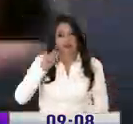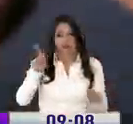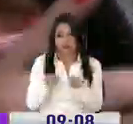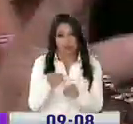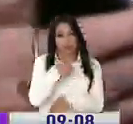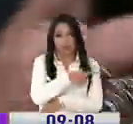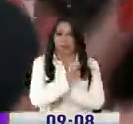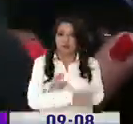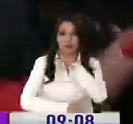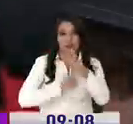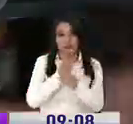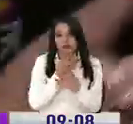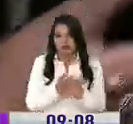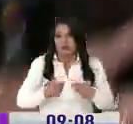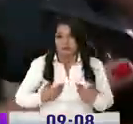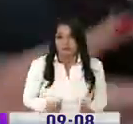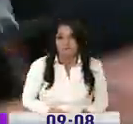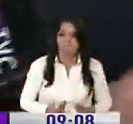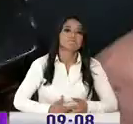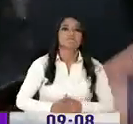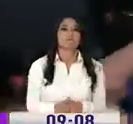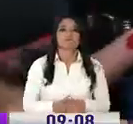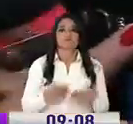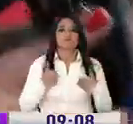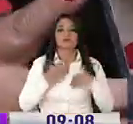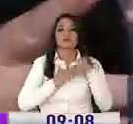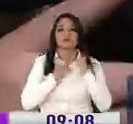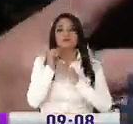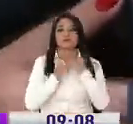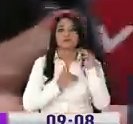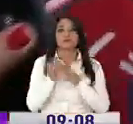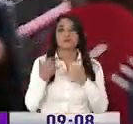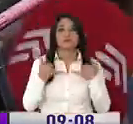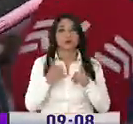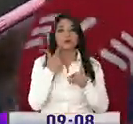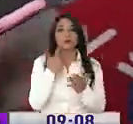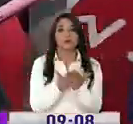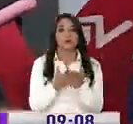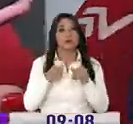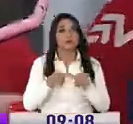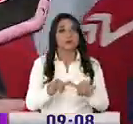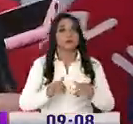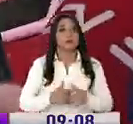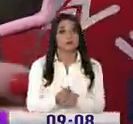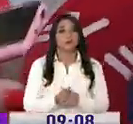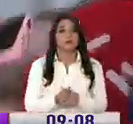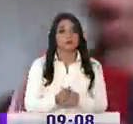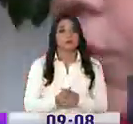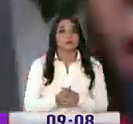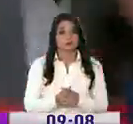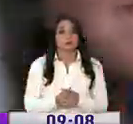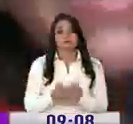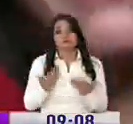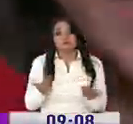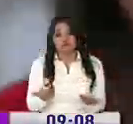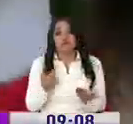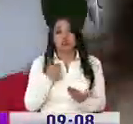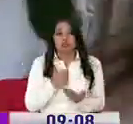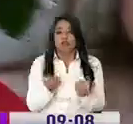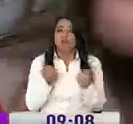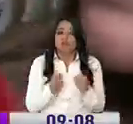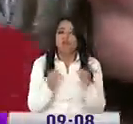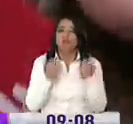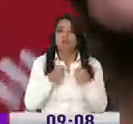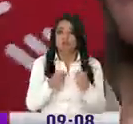acuerdo con esa resolución. Soy inocente, lo seguiremos demostrando y por supuesto utilizaremos todos los mecanismos